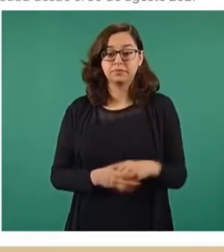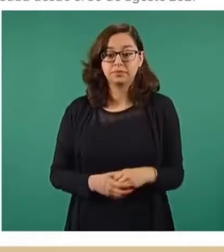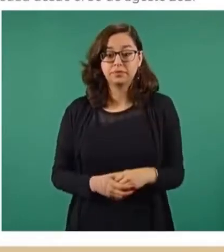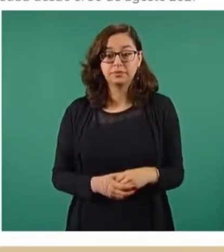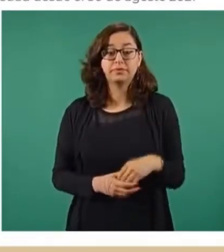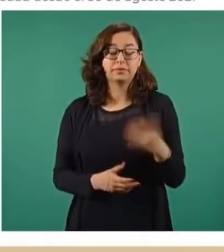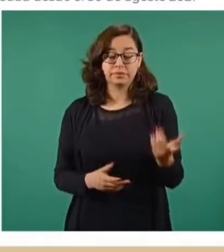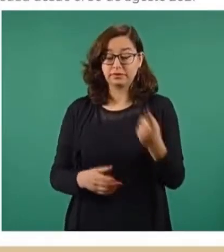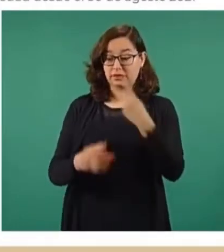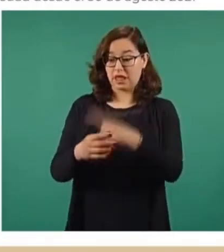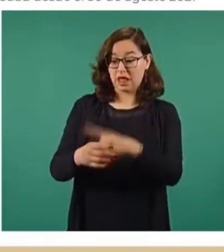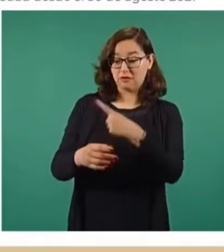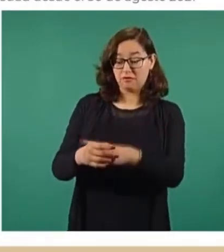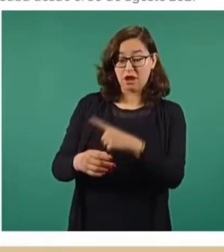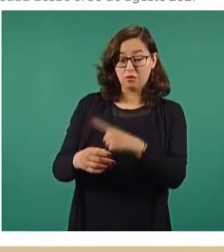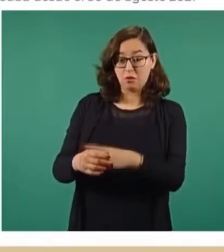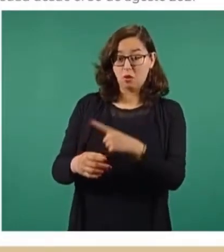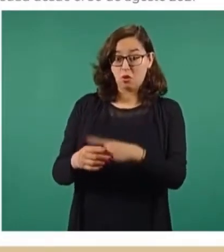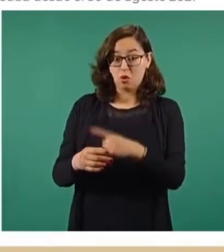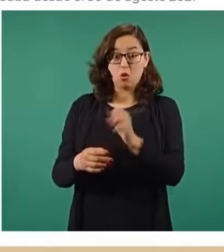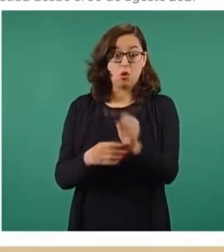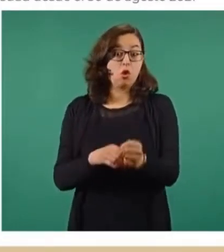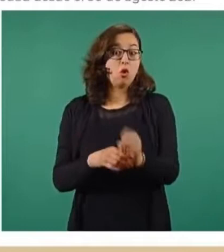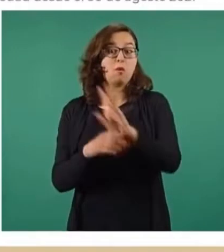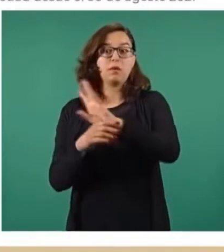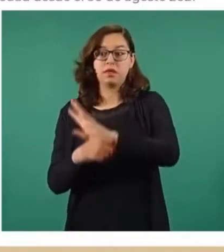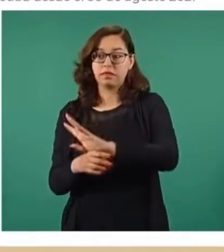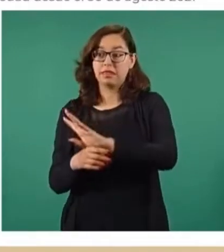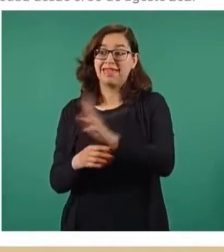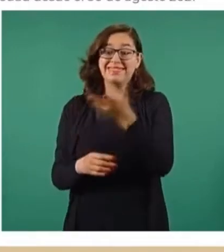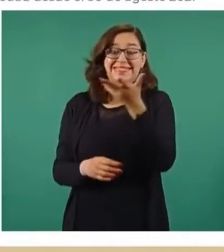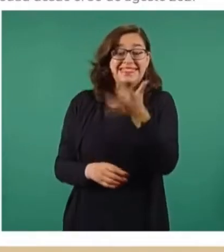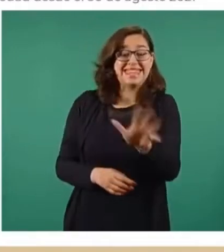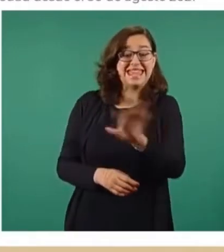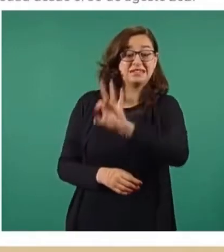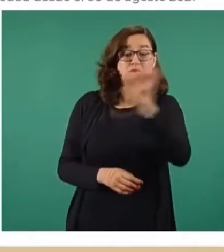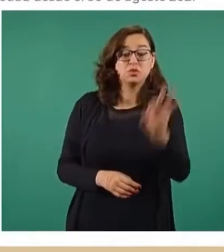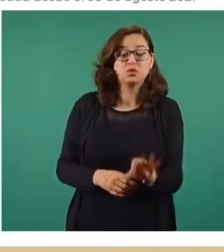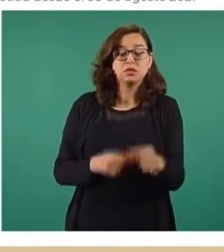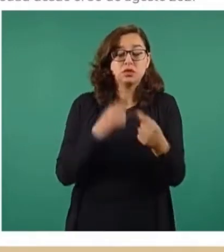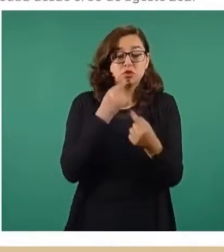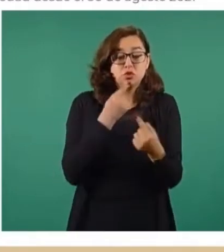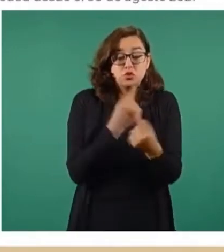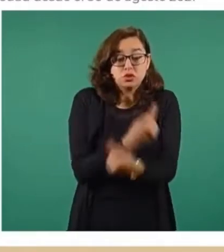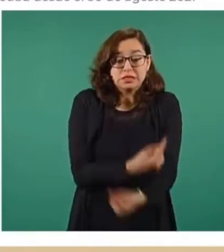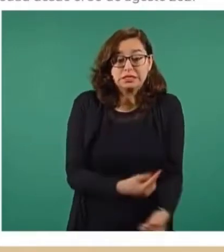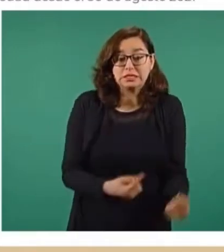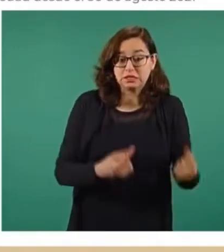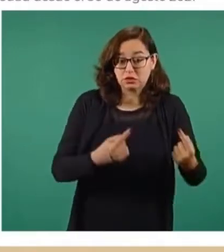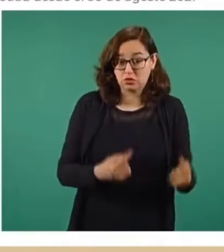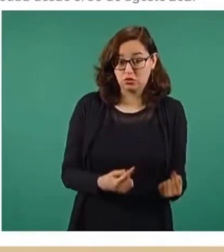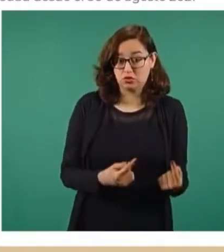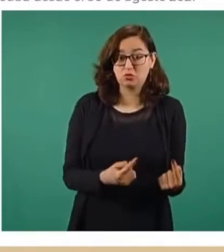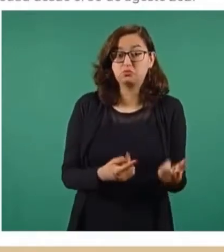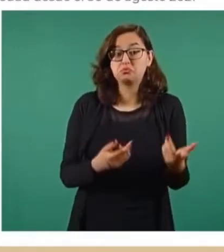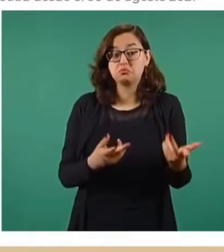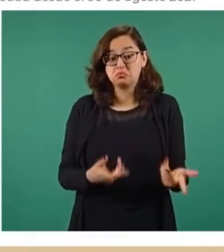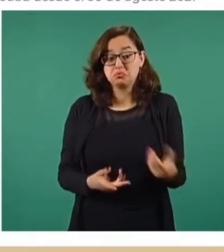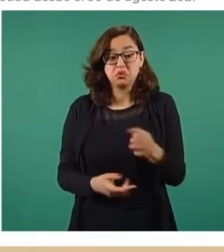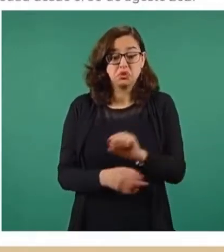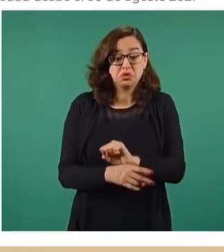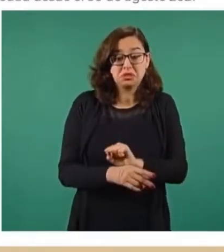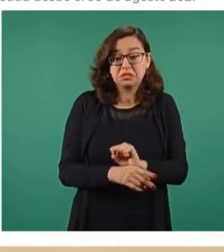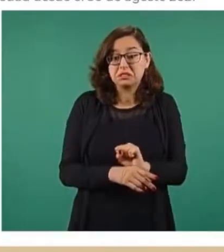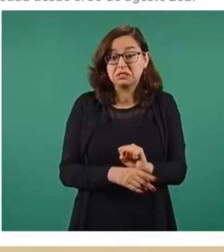registran son en menores de edad y más del 95% de los casos en general